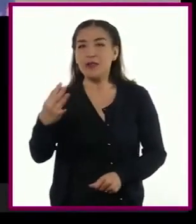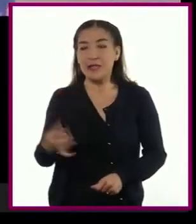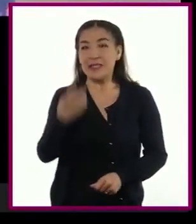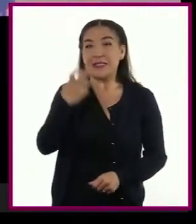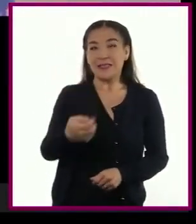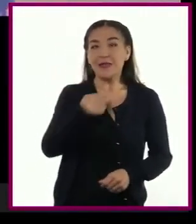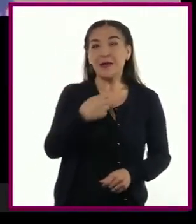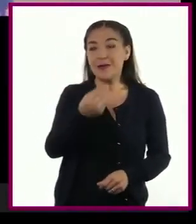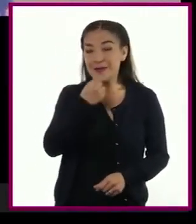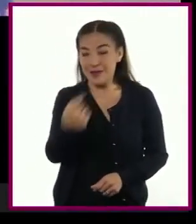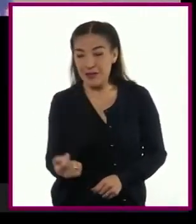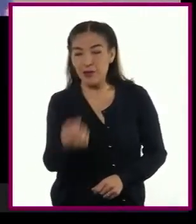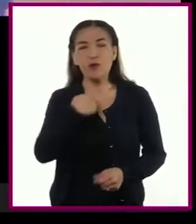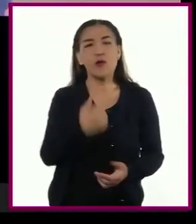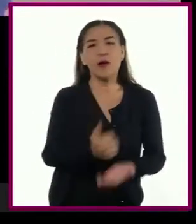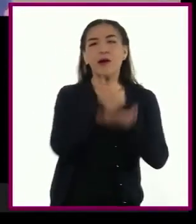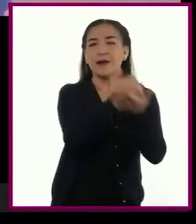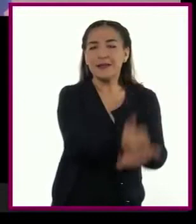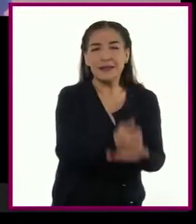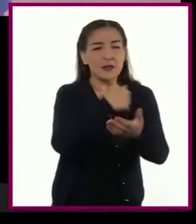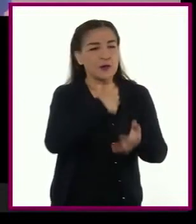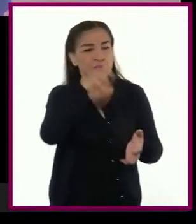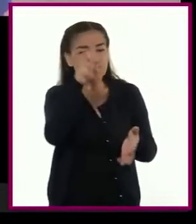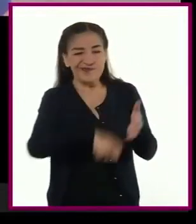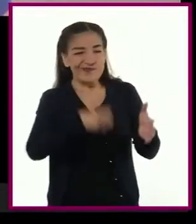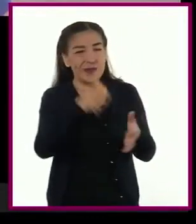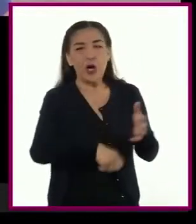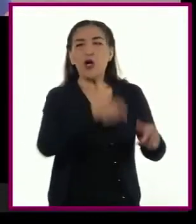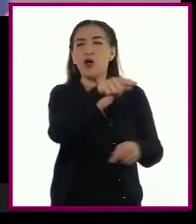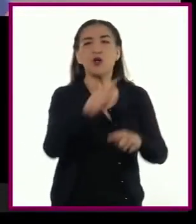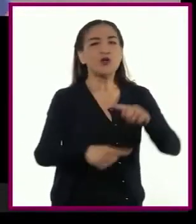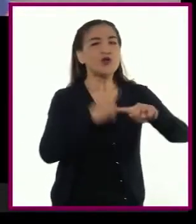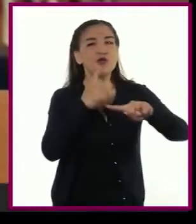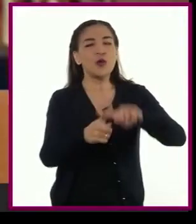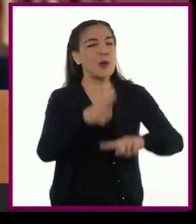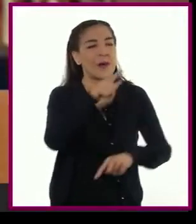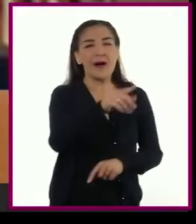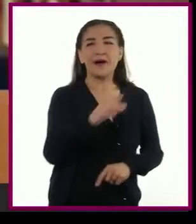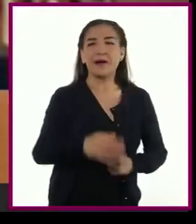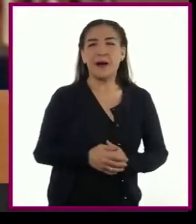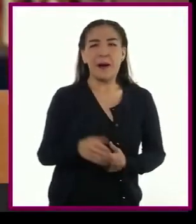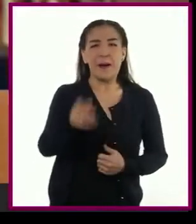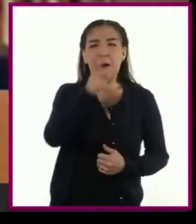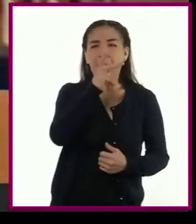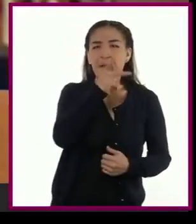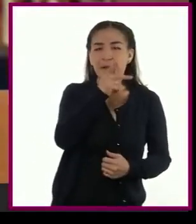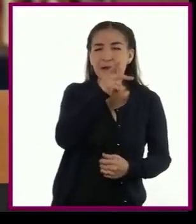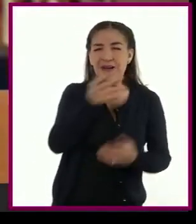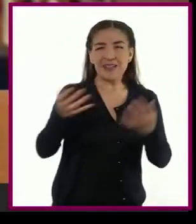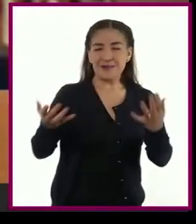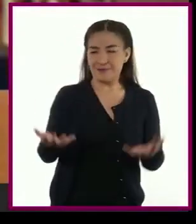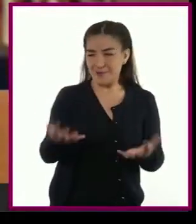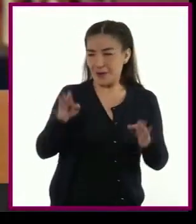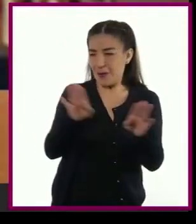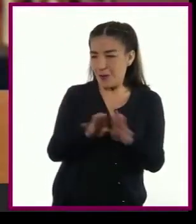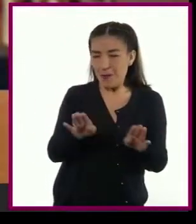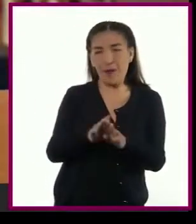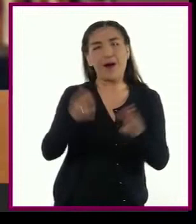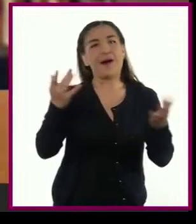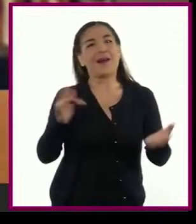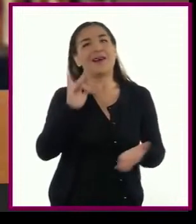niño, ayudé a mi padre a corregir una suma. De ese modo, le evité a mi padre el